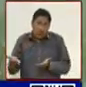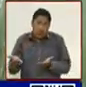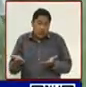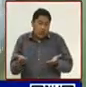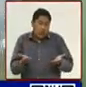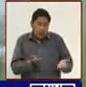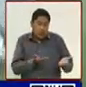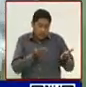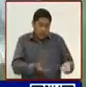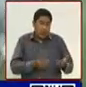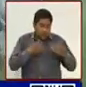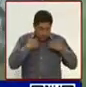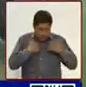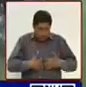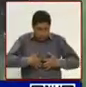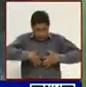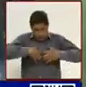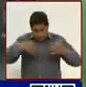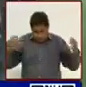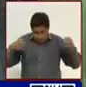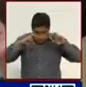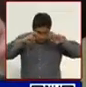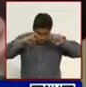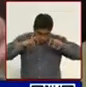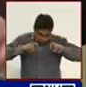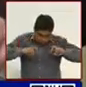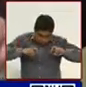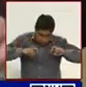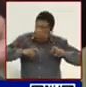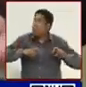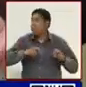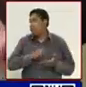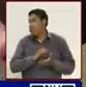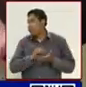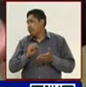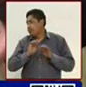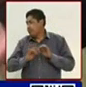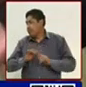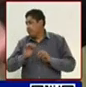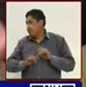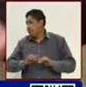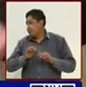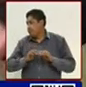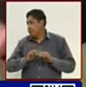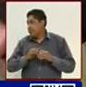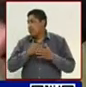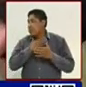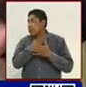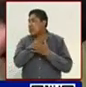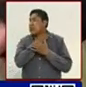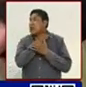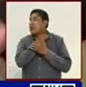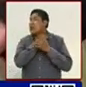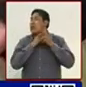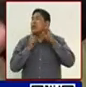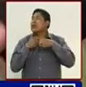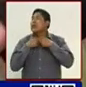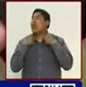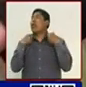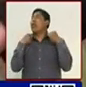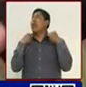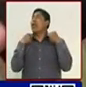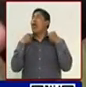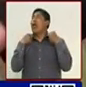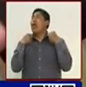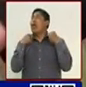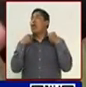donde el médico forense ha determinado la causa de la muerte como anoxia anóxica, obstrucción